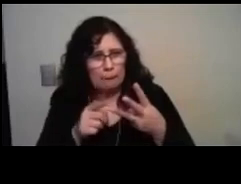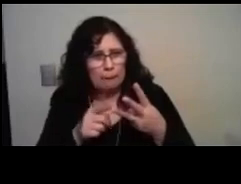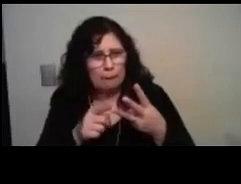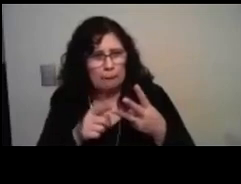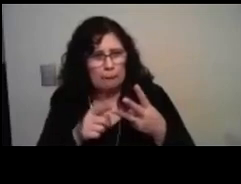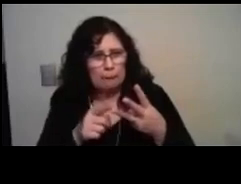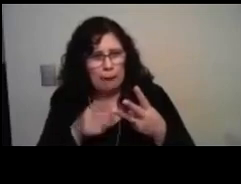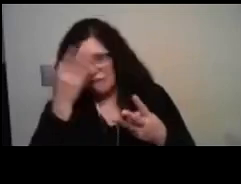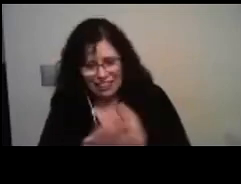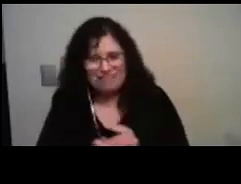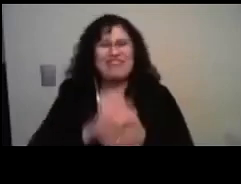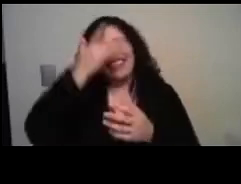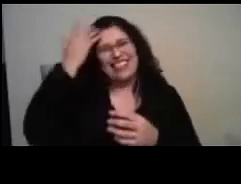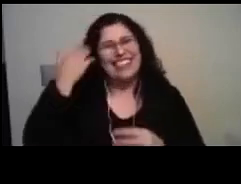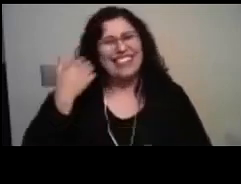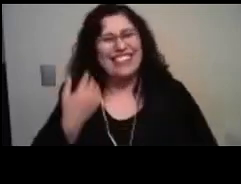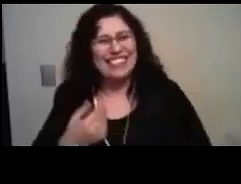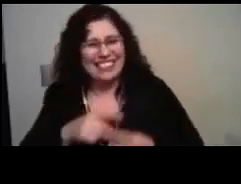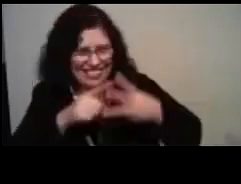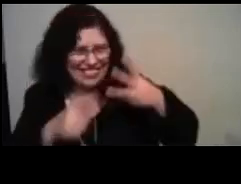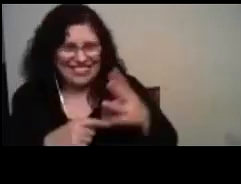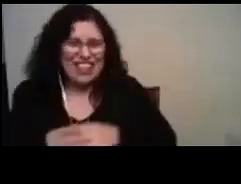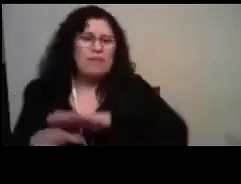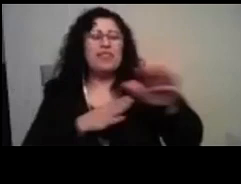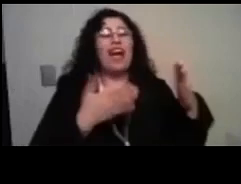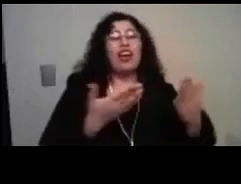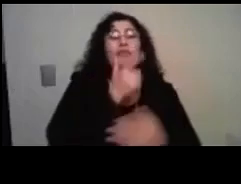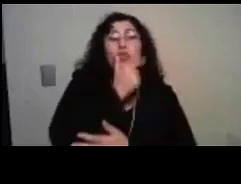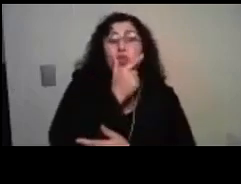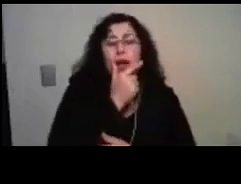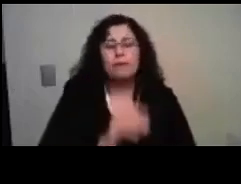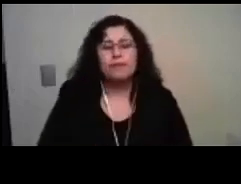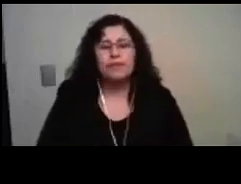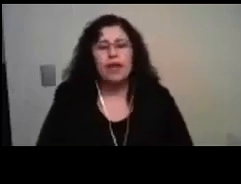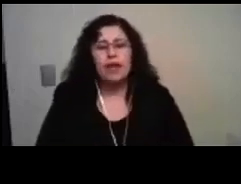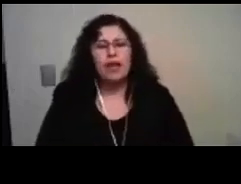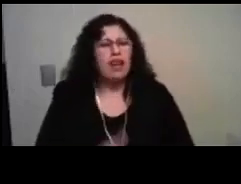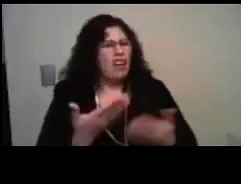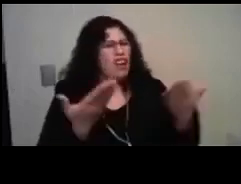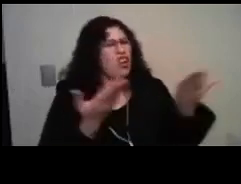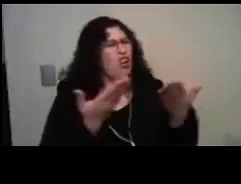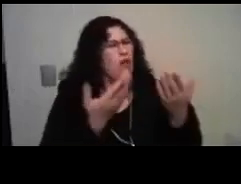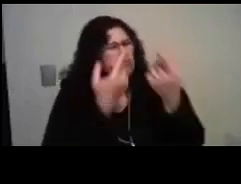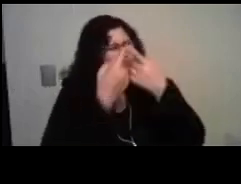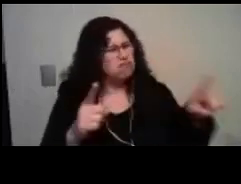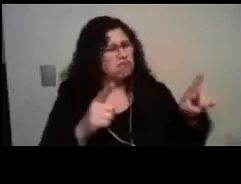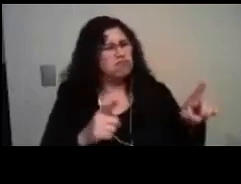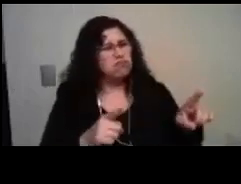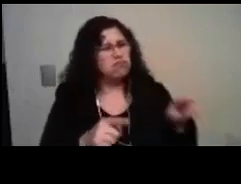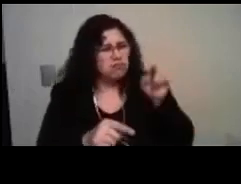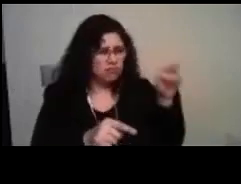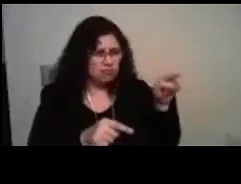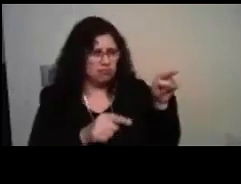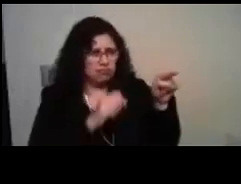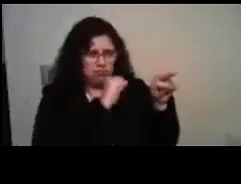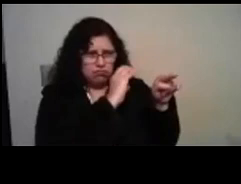Profe, Sí, adelante. yo tengo una duda, por ejemplo, ¿cómo se podría diferenciar entre una ACV